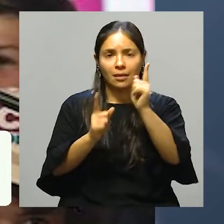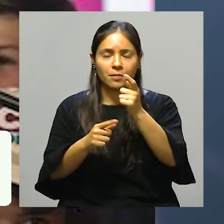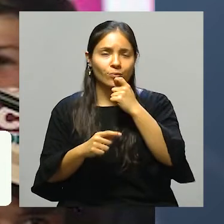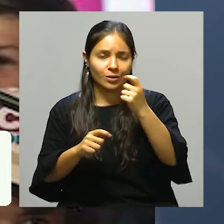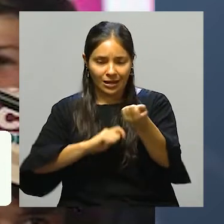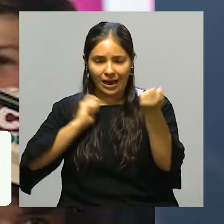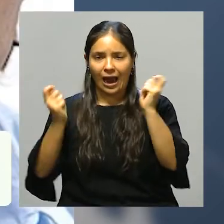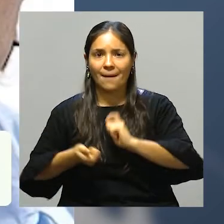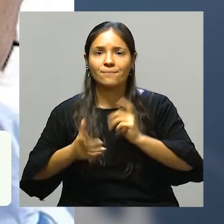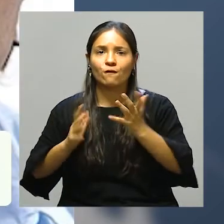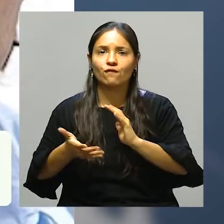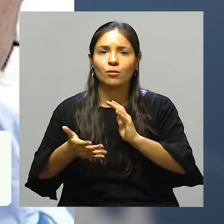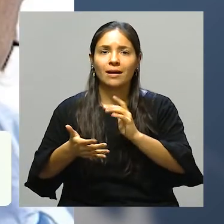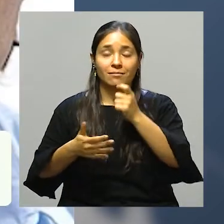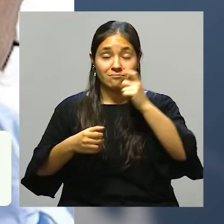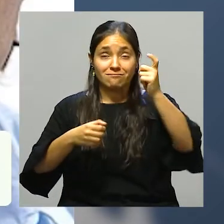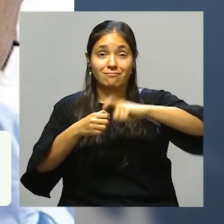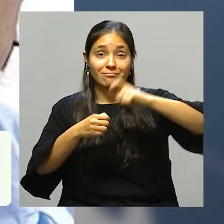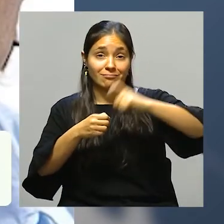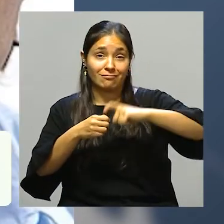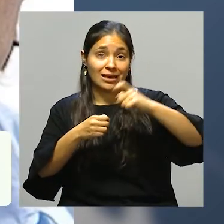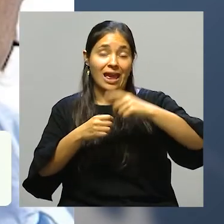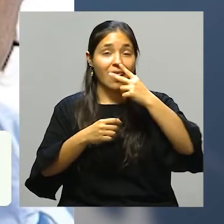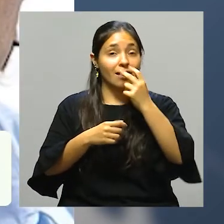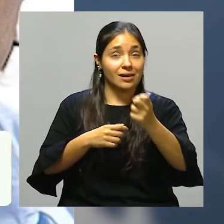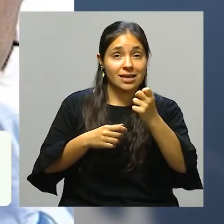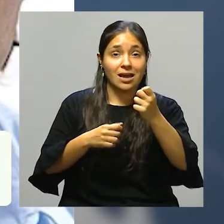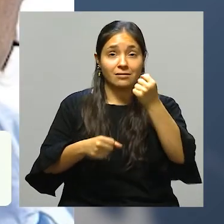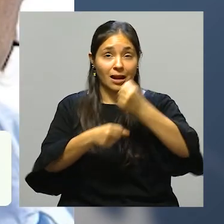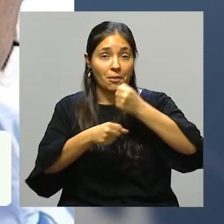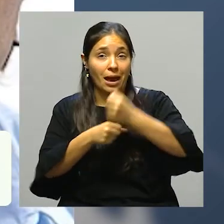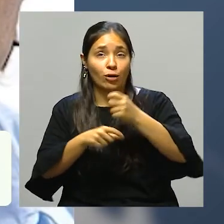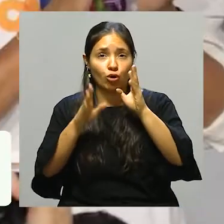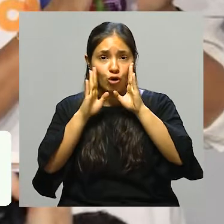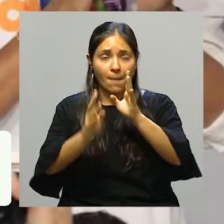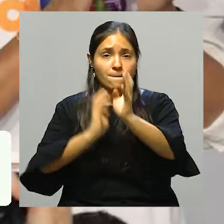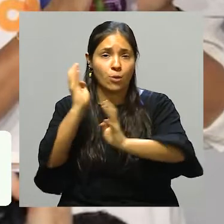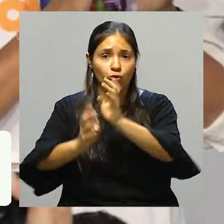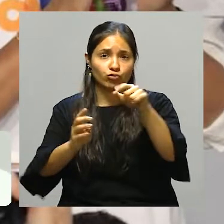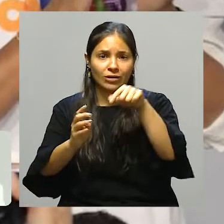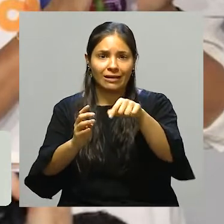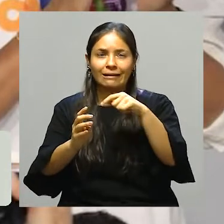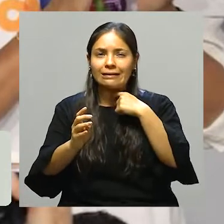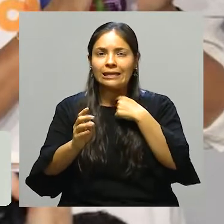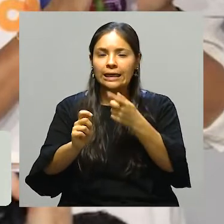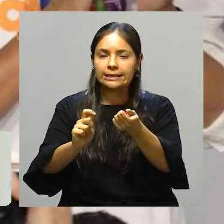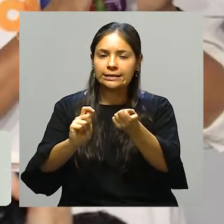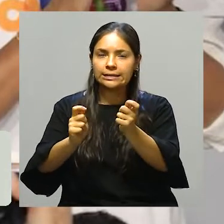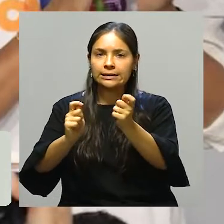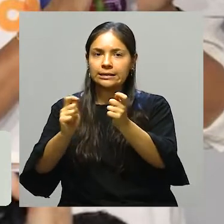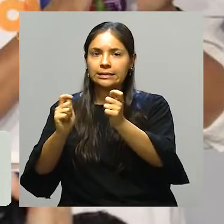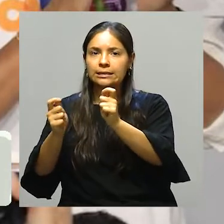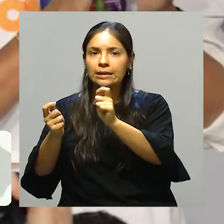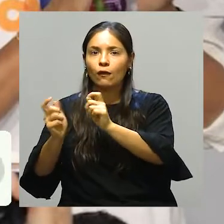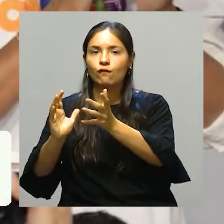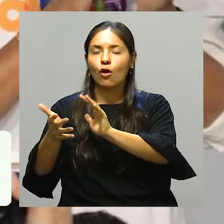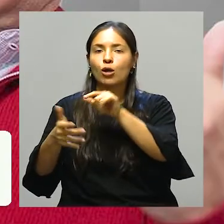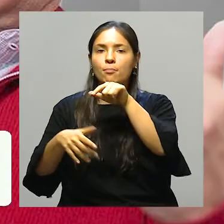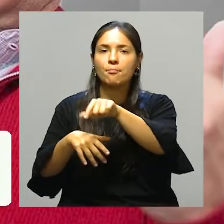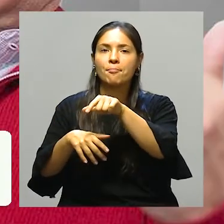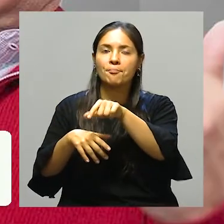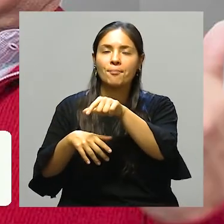que ha ocupado como todo el espectro político de manera muy significativa. Entonces hay un candidato que es el candidato Federico